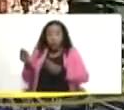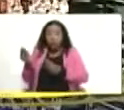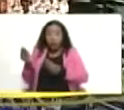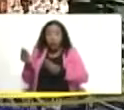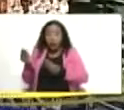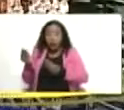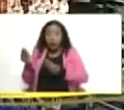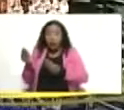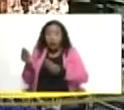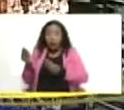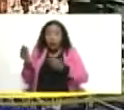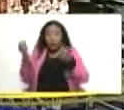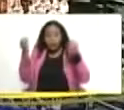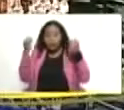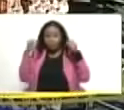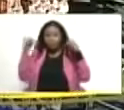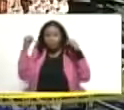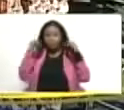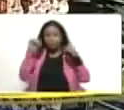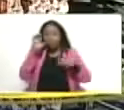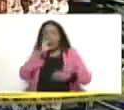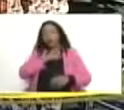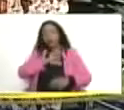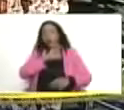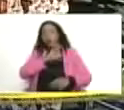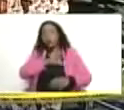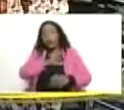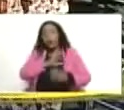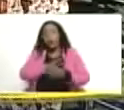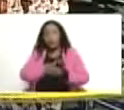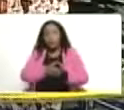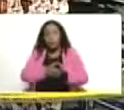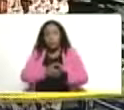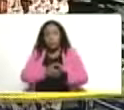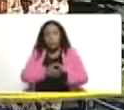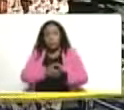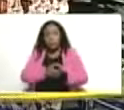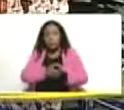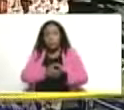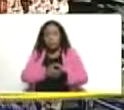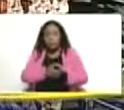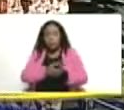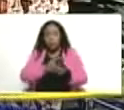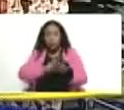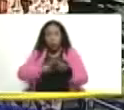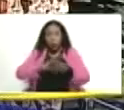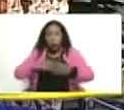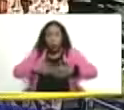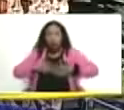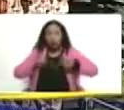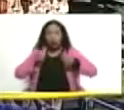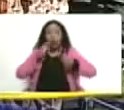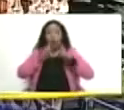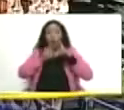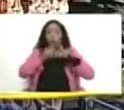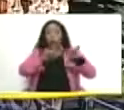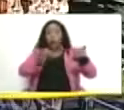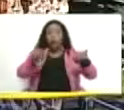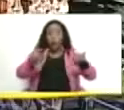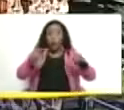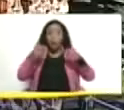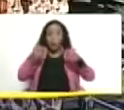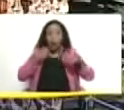el pleno ejercicio de la soberanía nacional y la recuperación de territorio para la